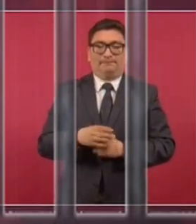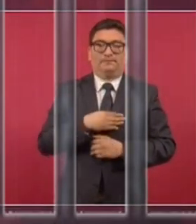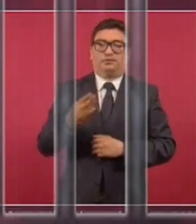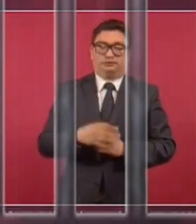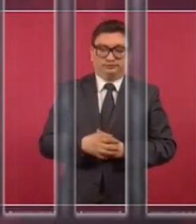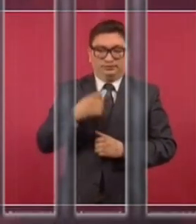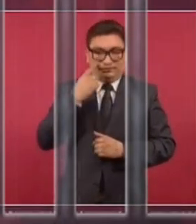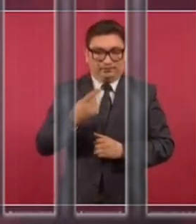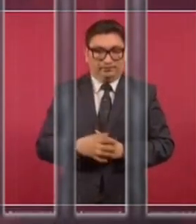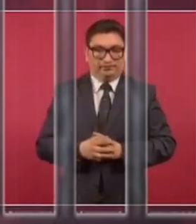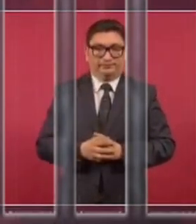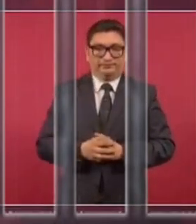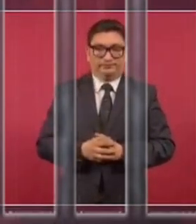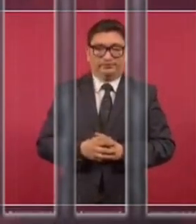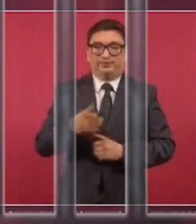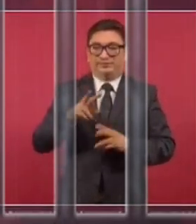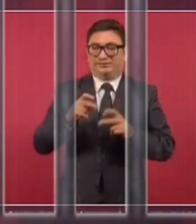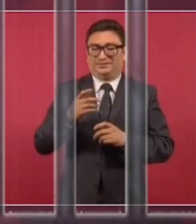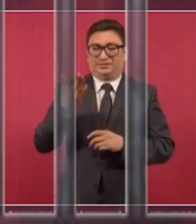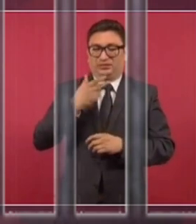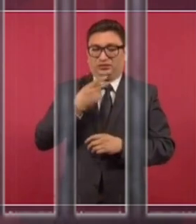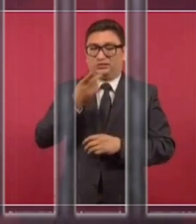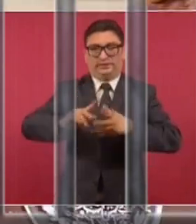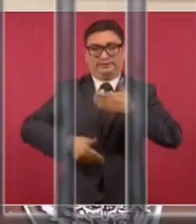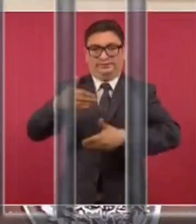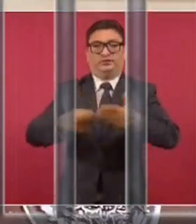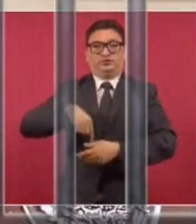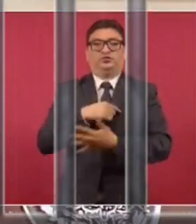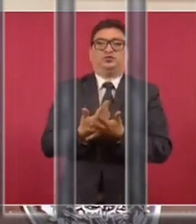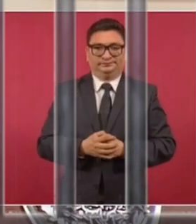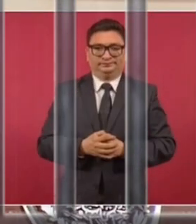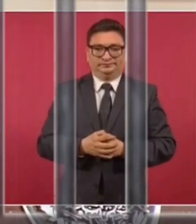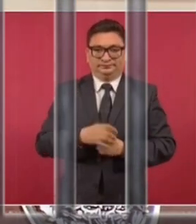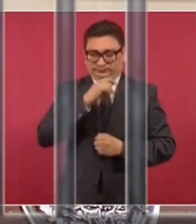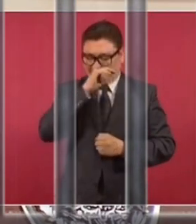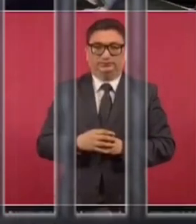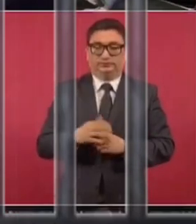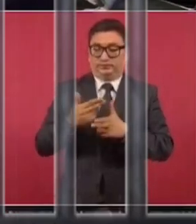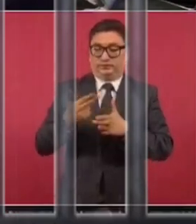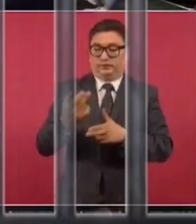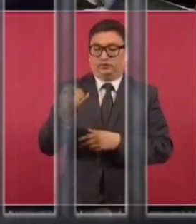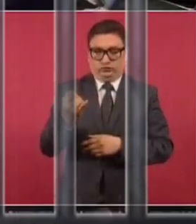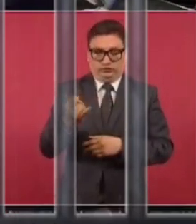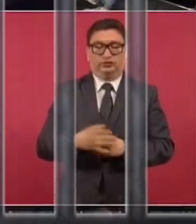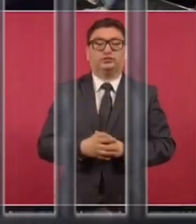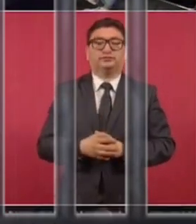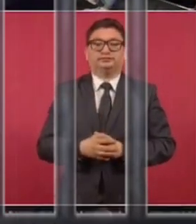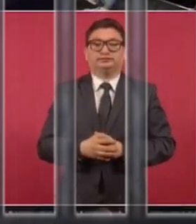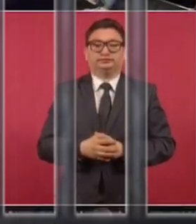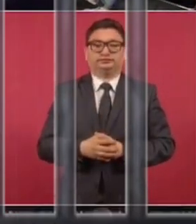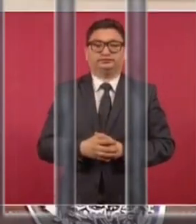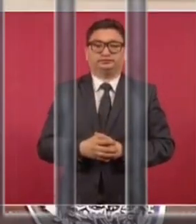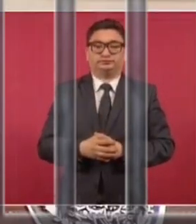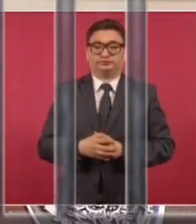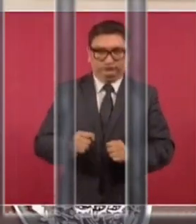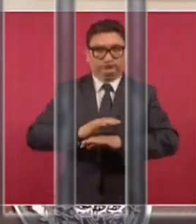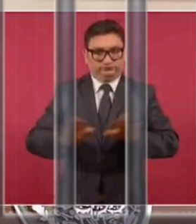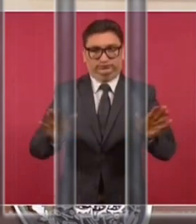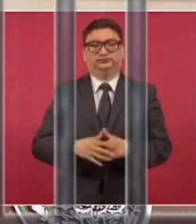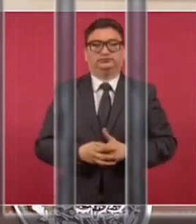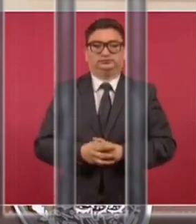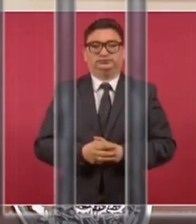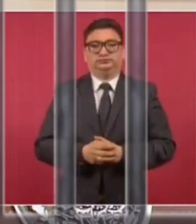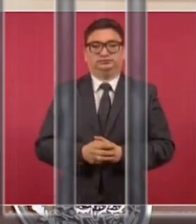esto como decía en el béisbol no se acaba hasta que se acaba porque hasta junio va a sentenciarse